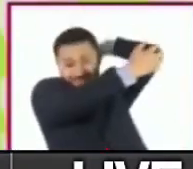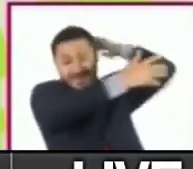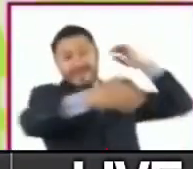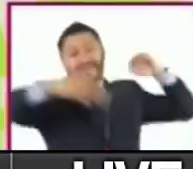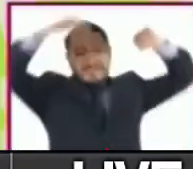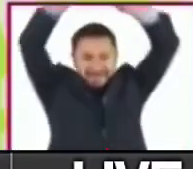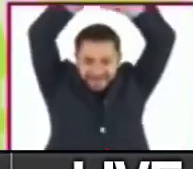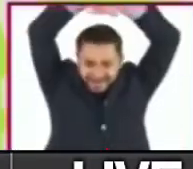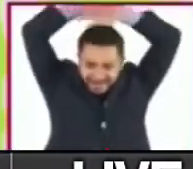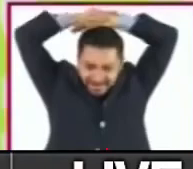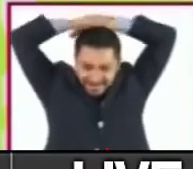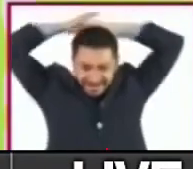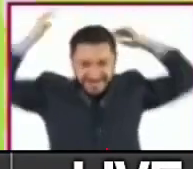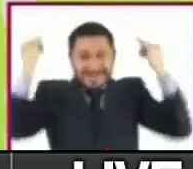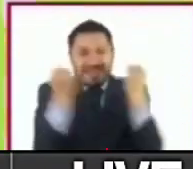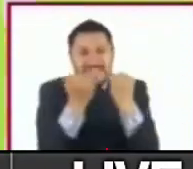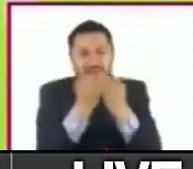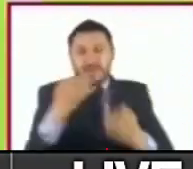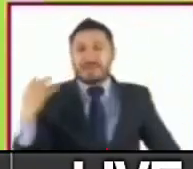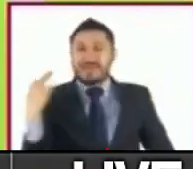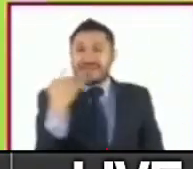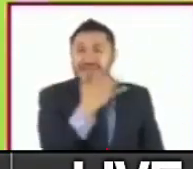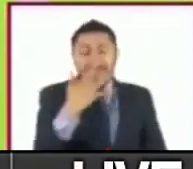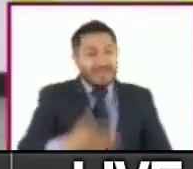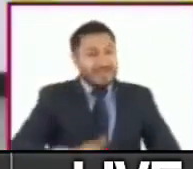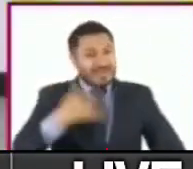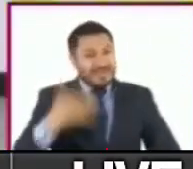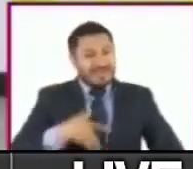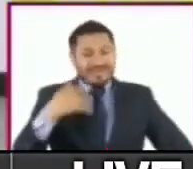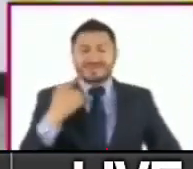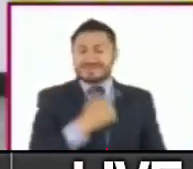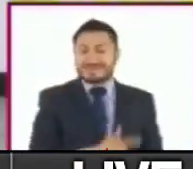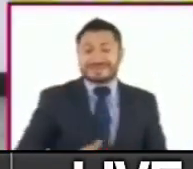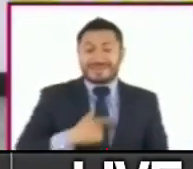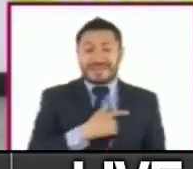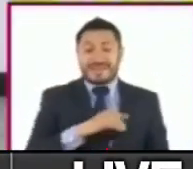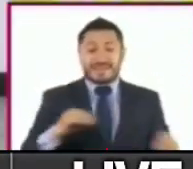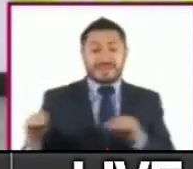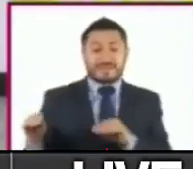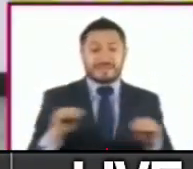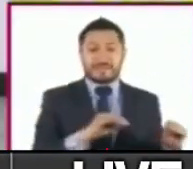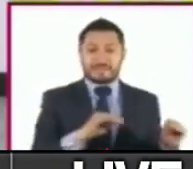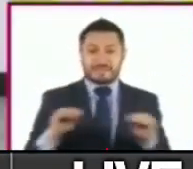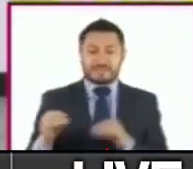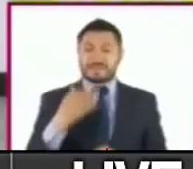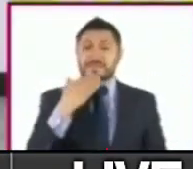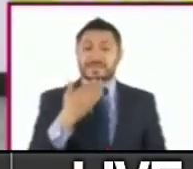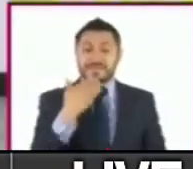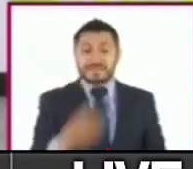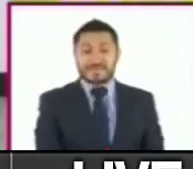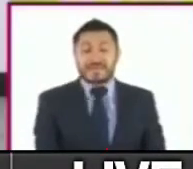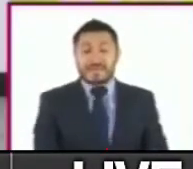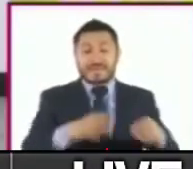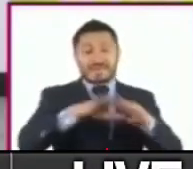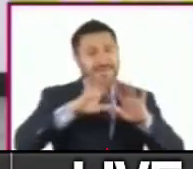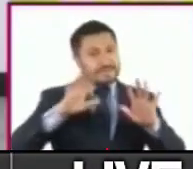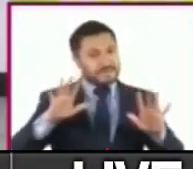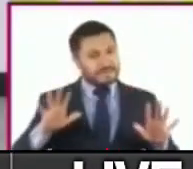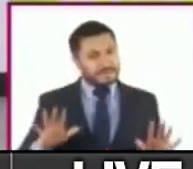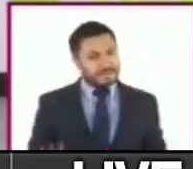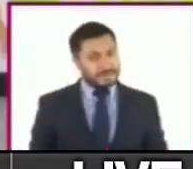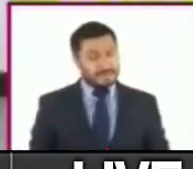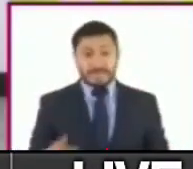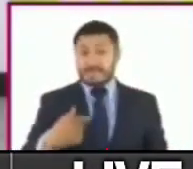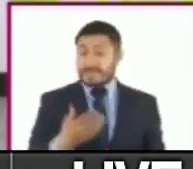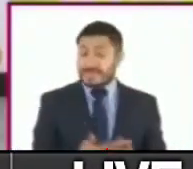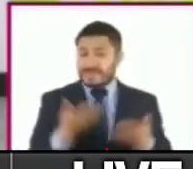Empujo, rico. Eso es, que se sienta agradable el movimiento. Abajo. Voy